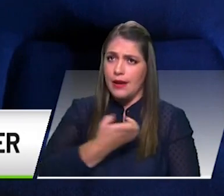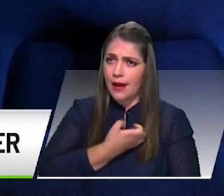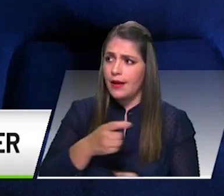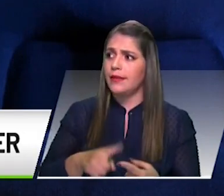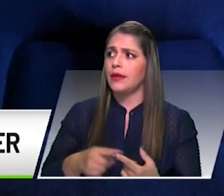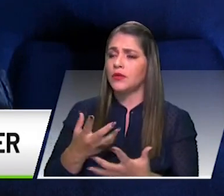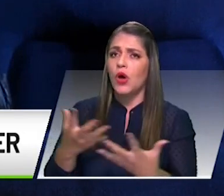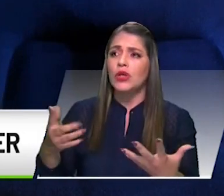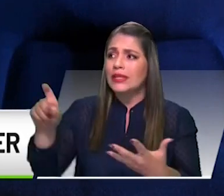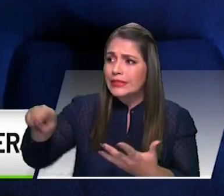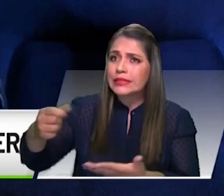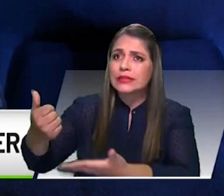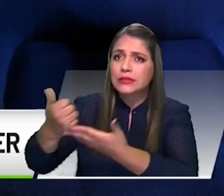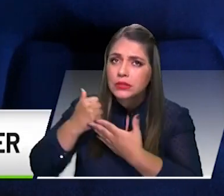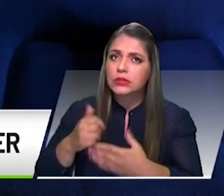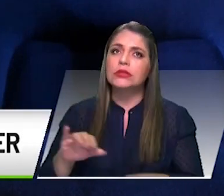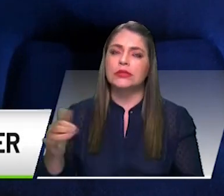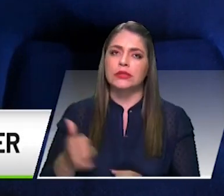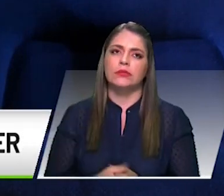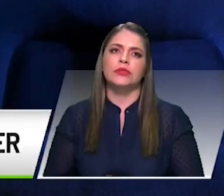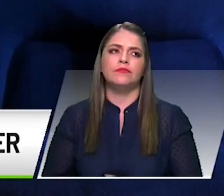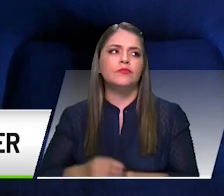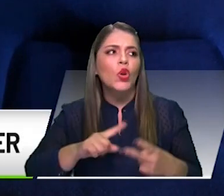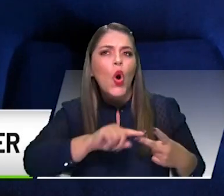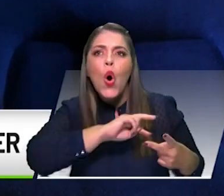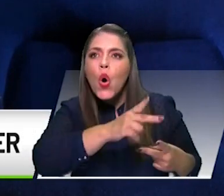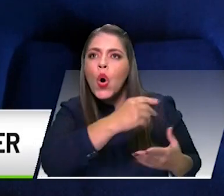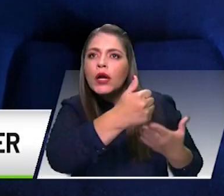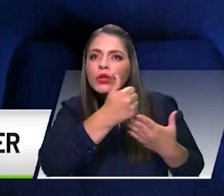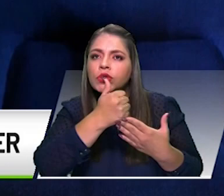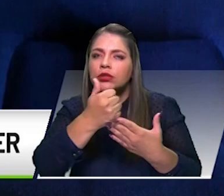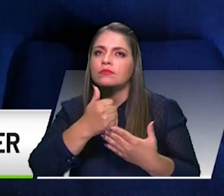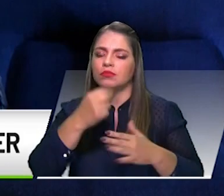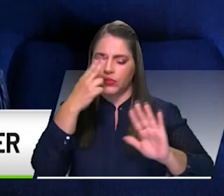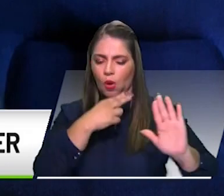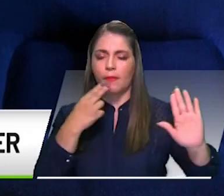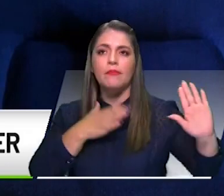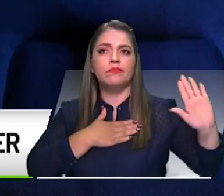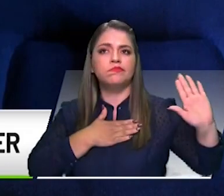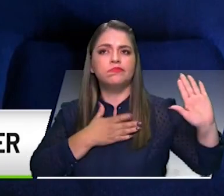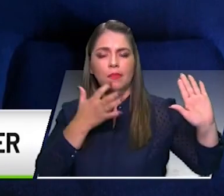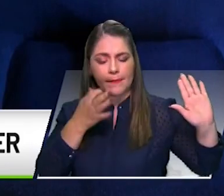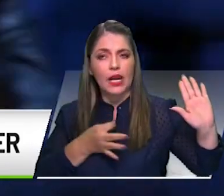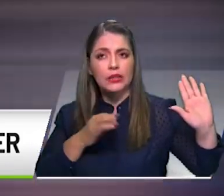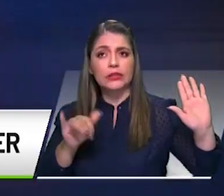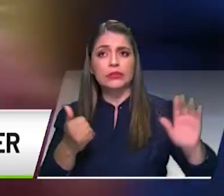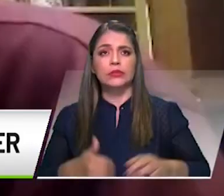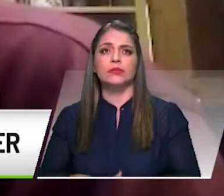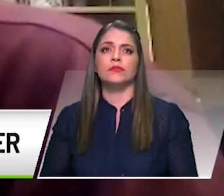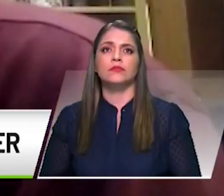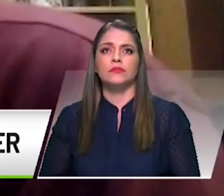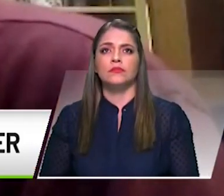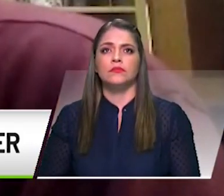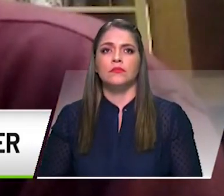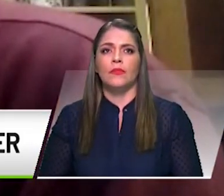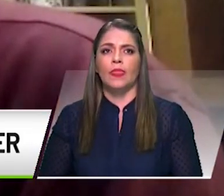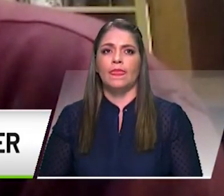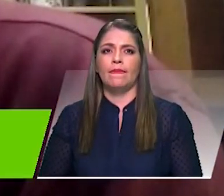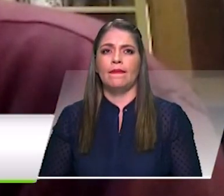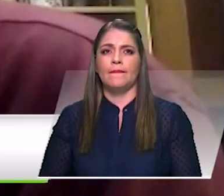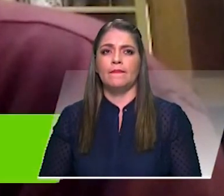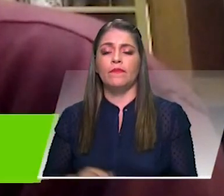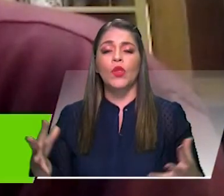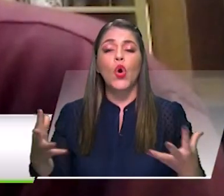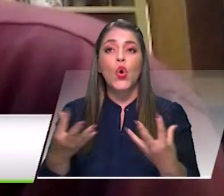artistas, sino también que otros se vinculen directamente y se comprometan con el trabajo cultural de la ciudad. a los grupos de